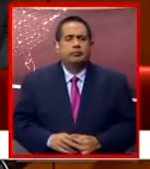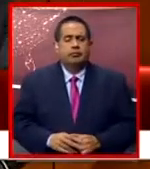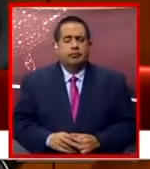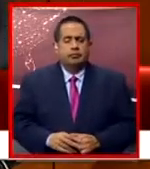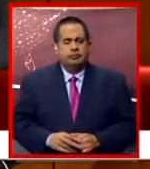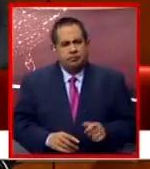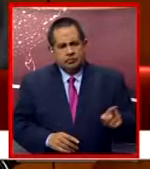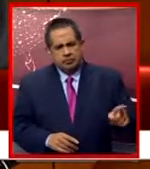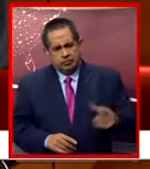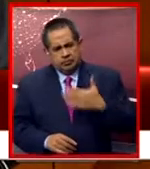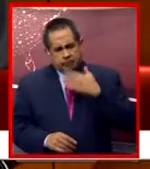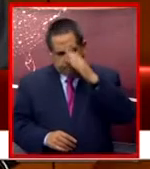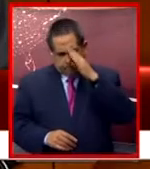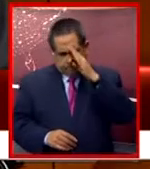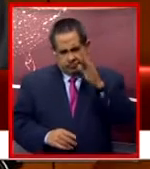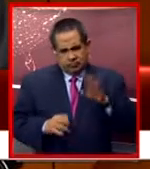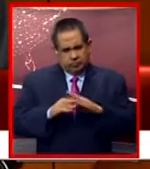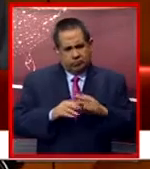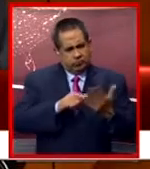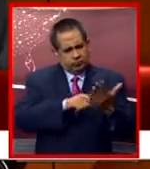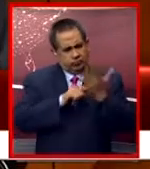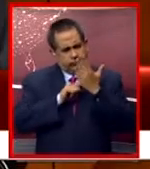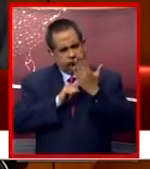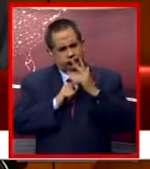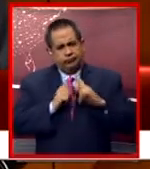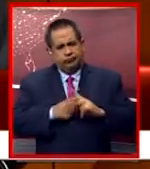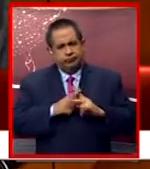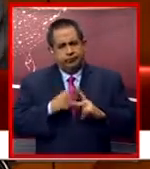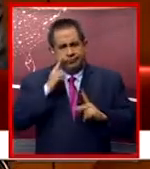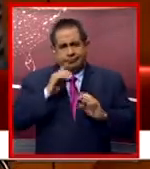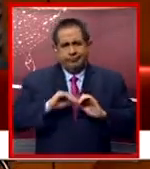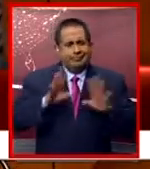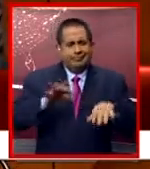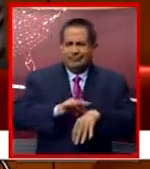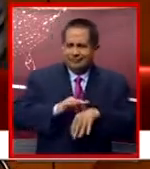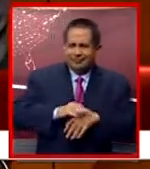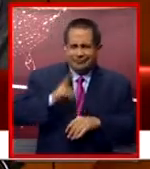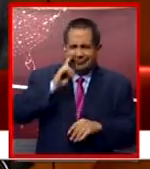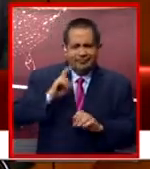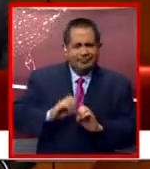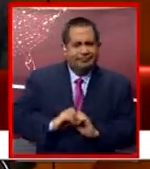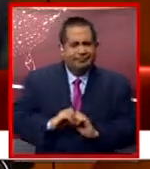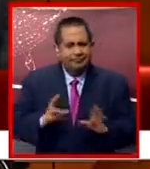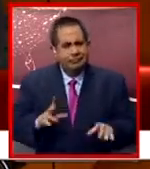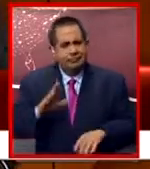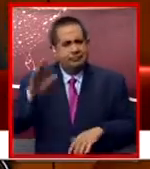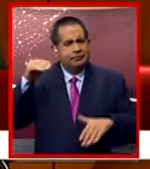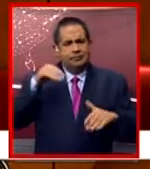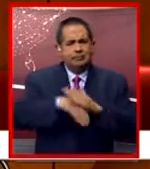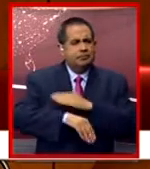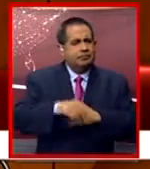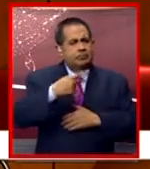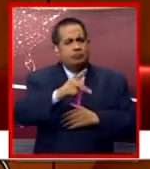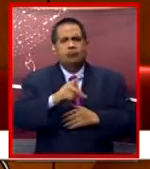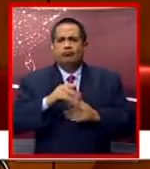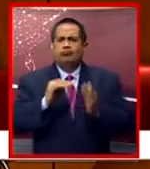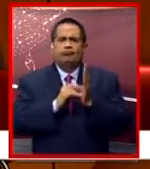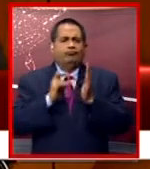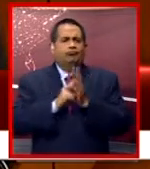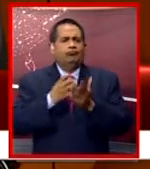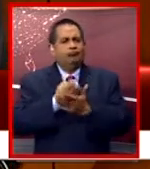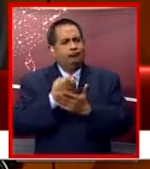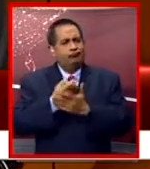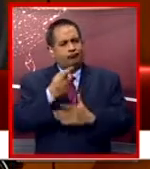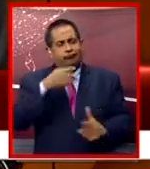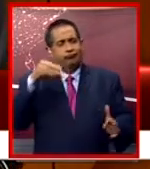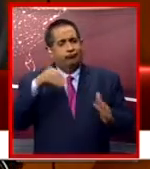¿Acaso usted no considera que estos datos son evidencia suficiente del fracaso del modelo económico que han instrumentado